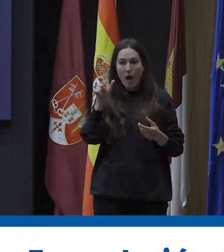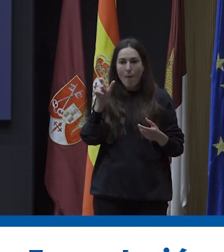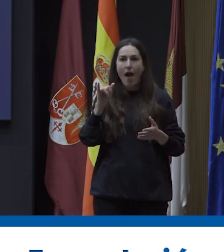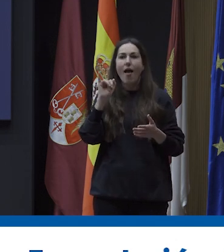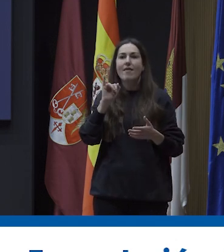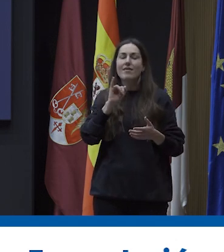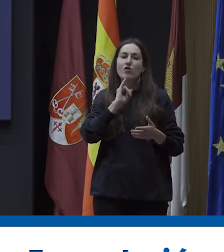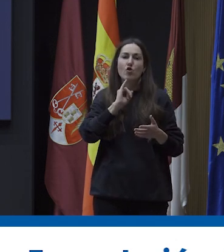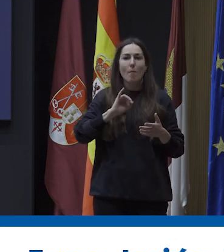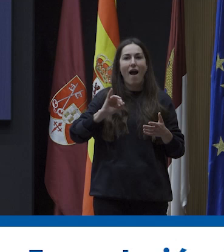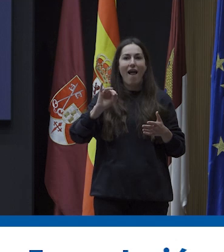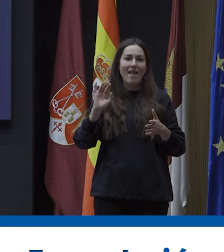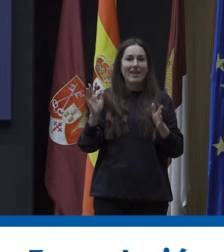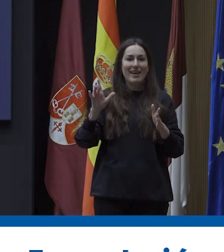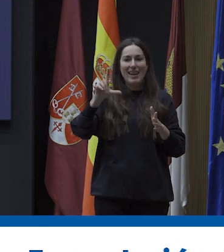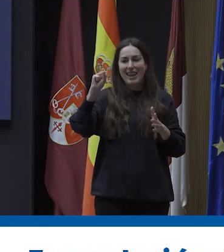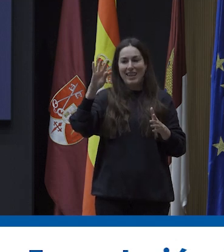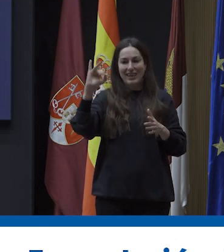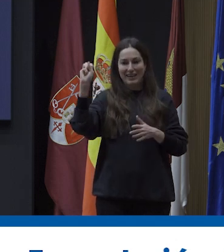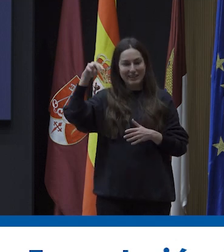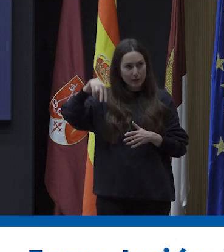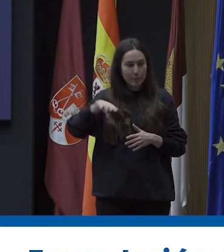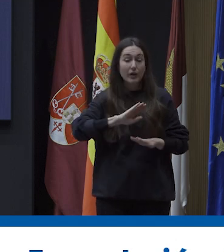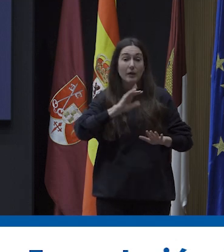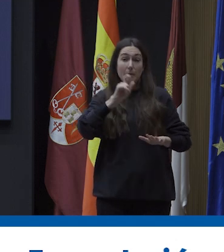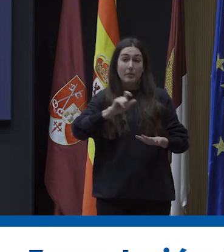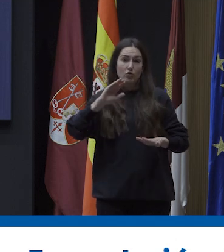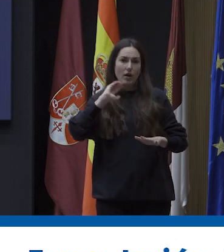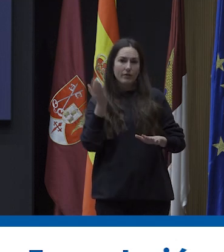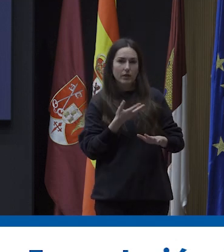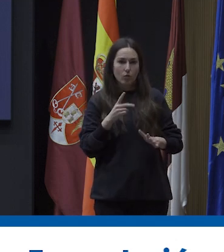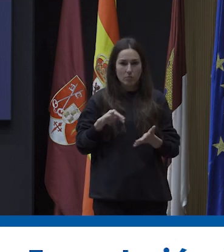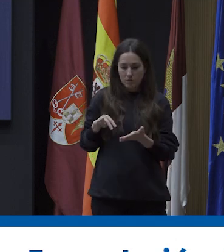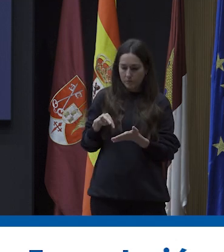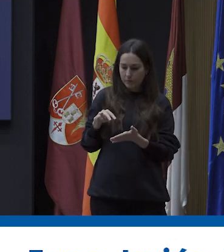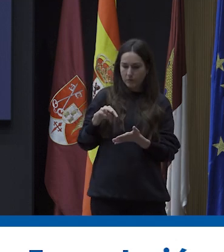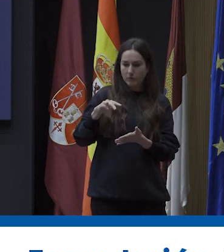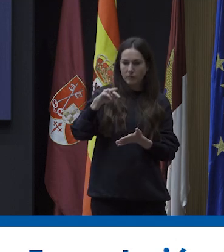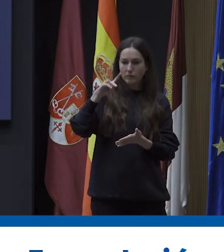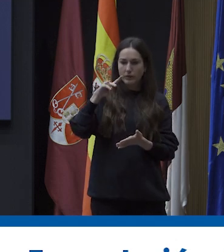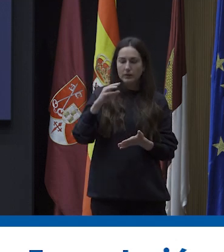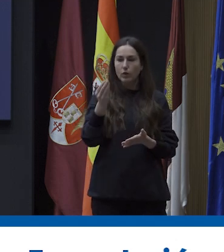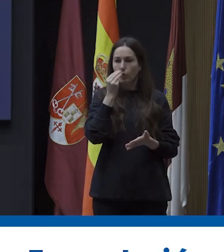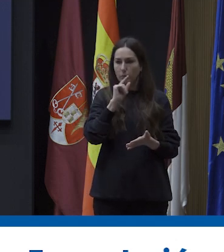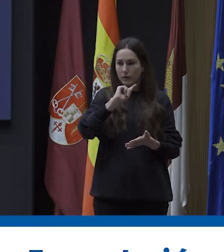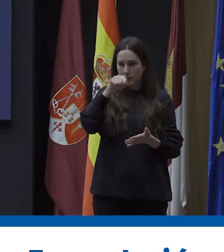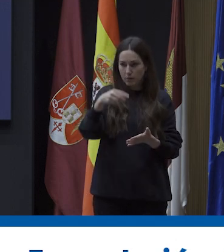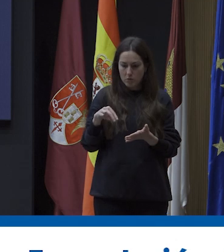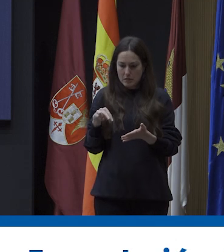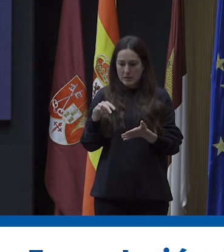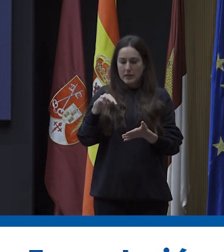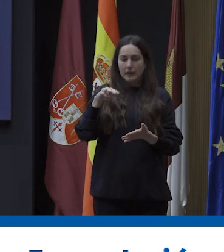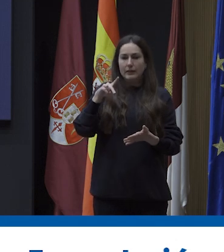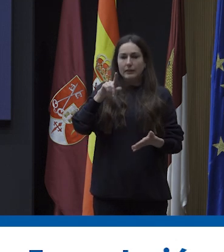él notan súbitamente mientras caminan, especialmente si es cuesta arriba, justo después de comer, una dolorosa y muy